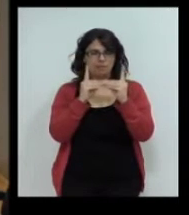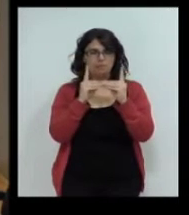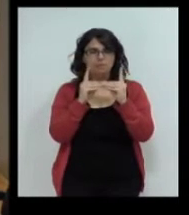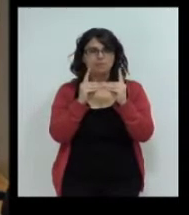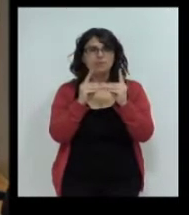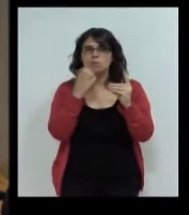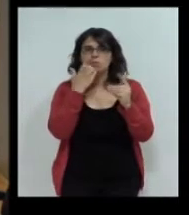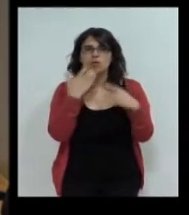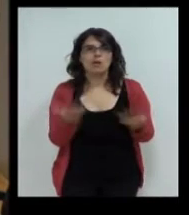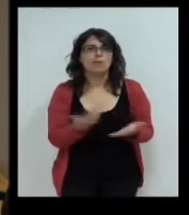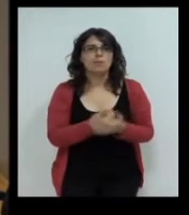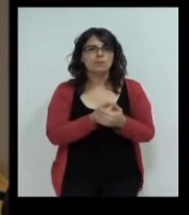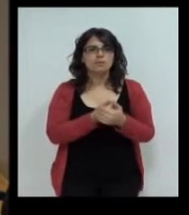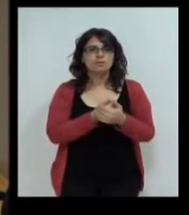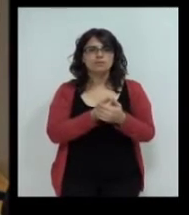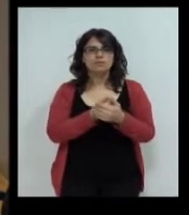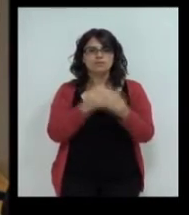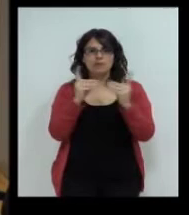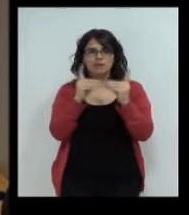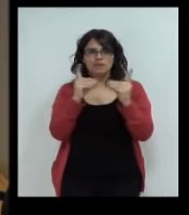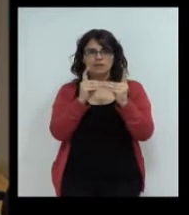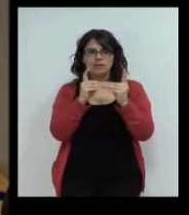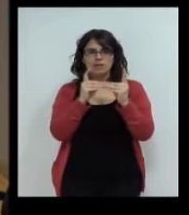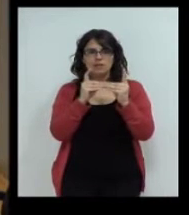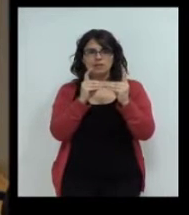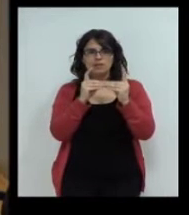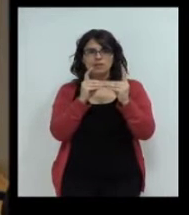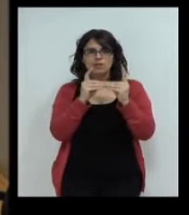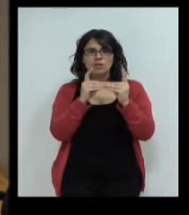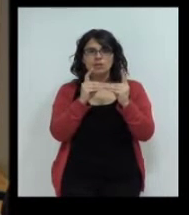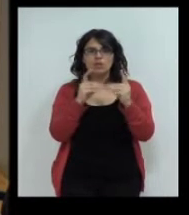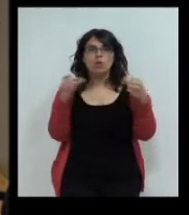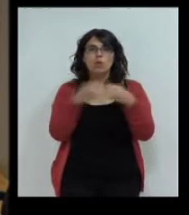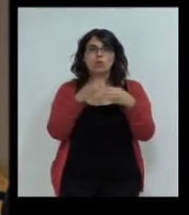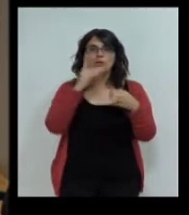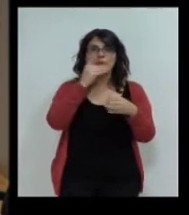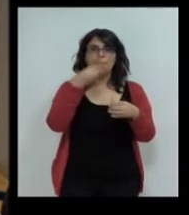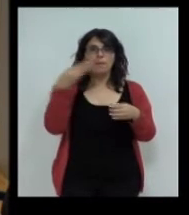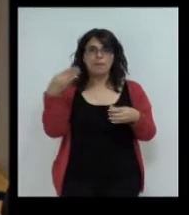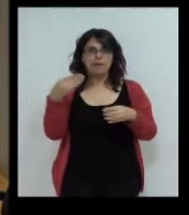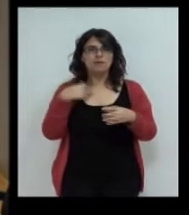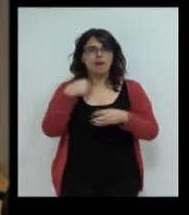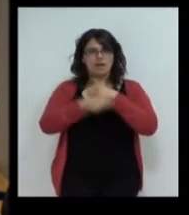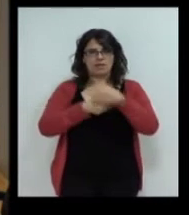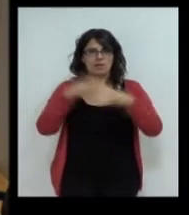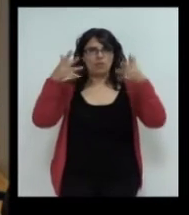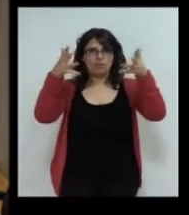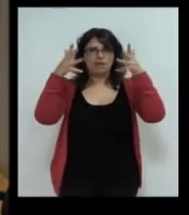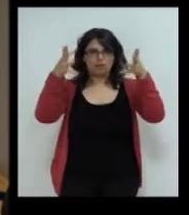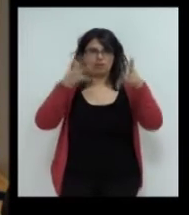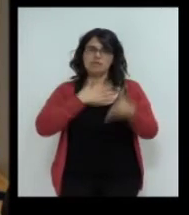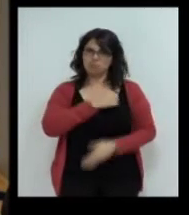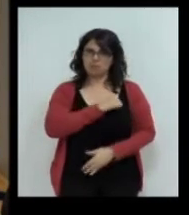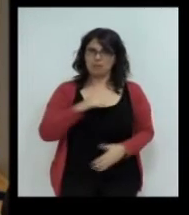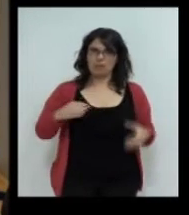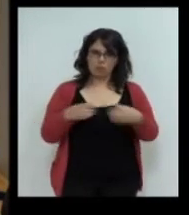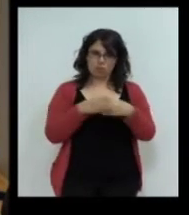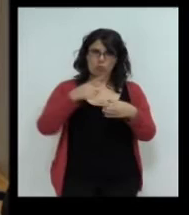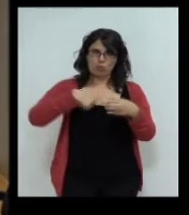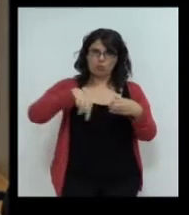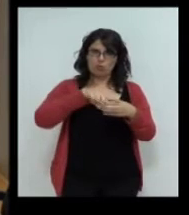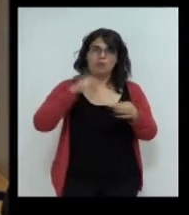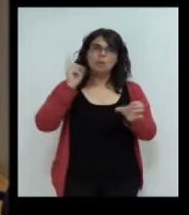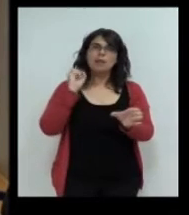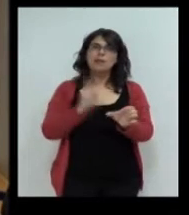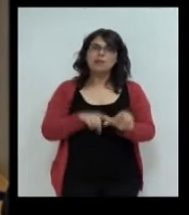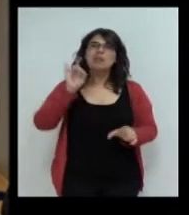Vamos a poner, por ejemplo, la TDT. El grupo de BB hace recomendaciones. Es un grupo de iniciativa privada donde